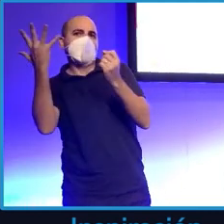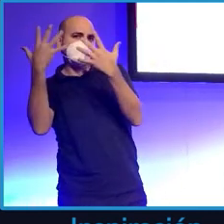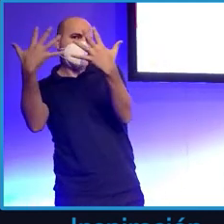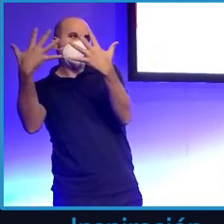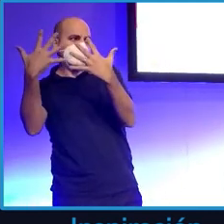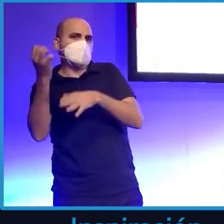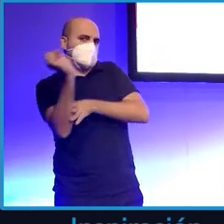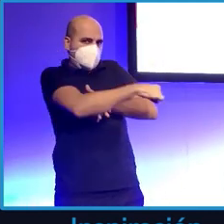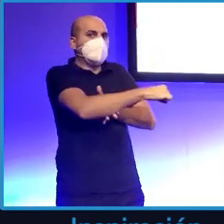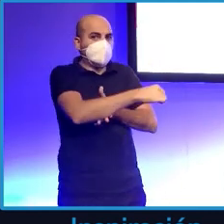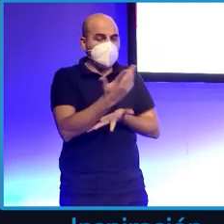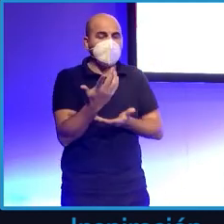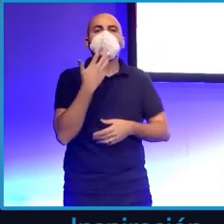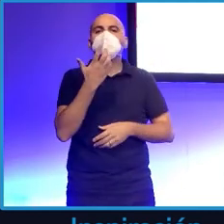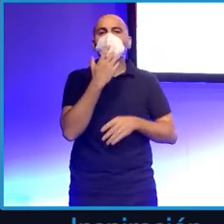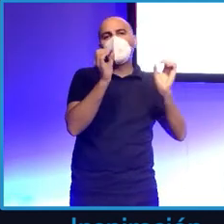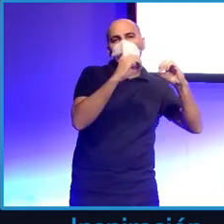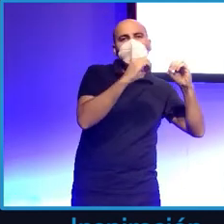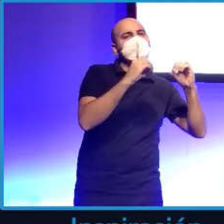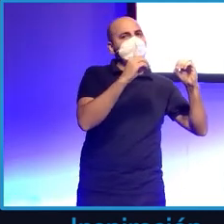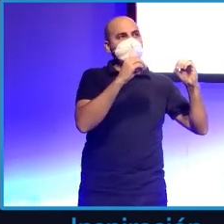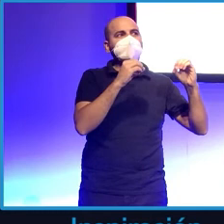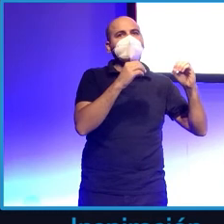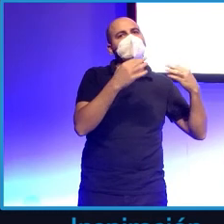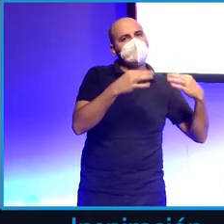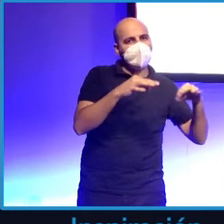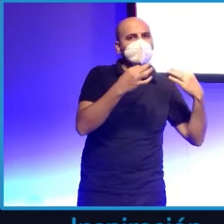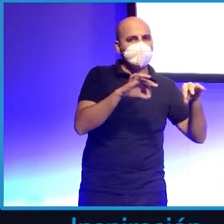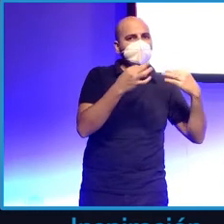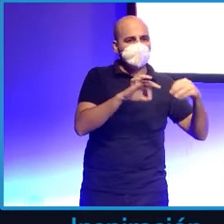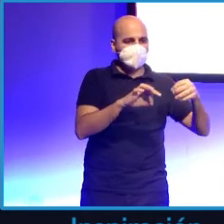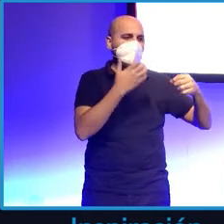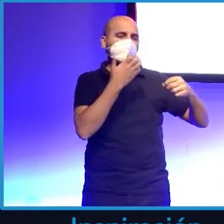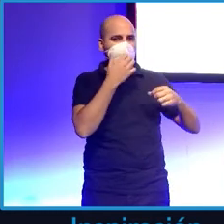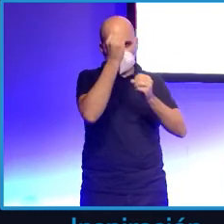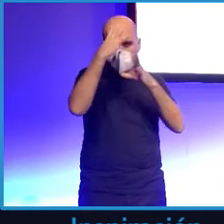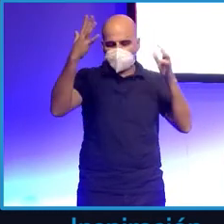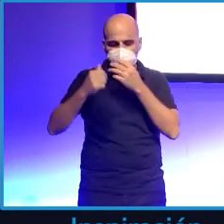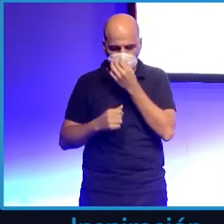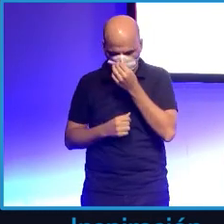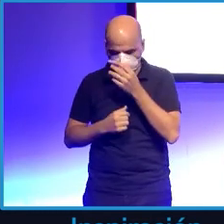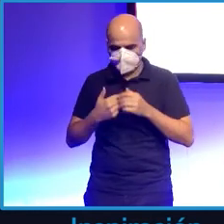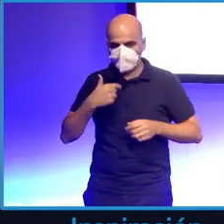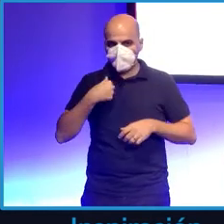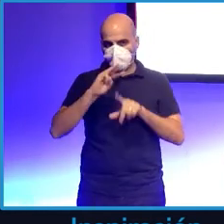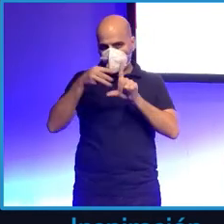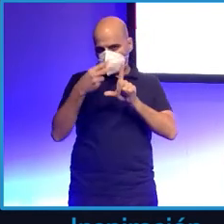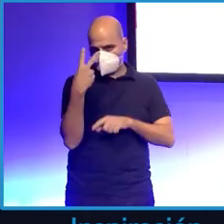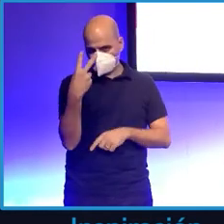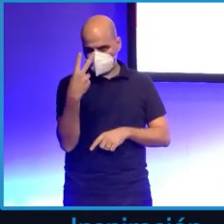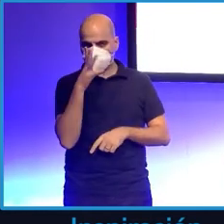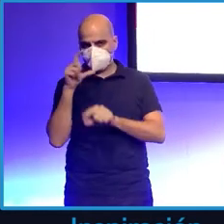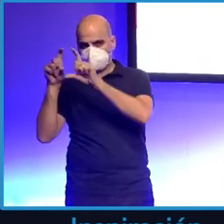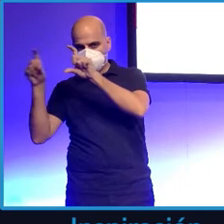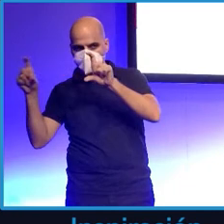patrones si constantemente siempre comparto link con otro con imaginaros tengo dos webs no tengo dos empresas e intento